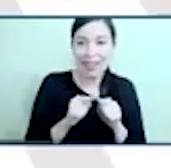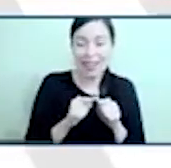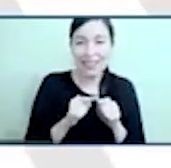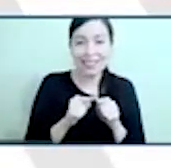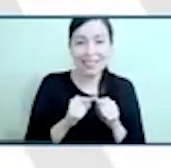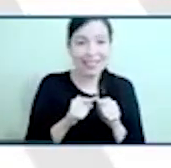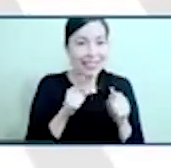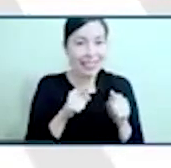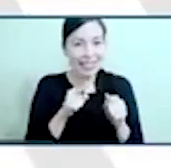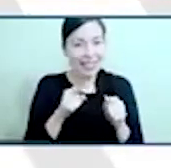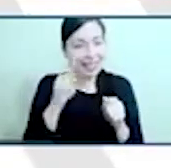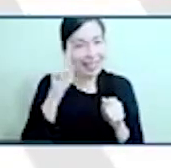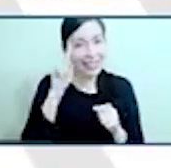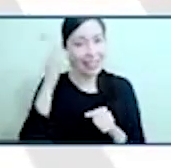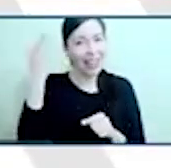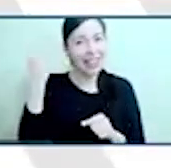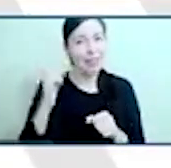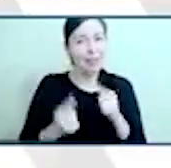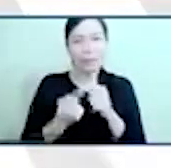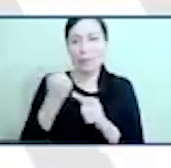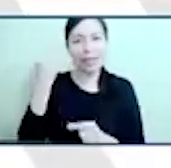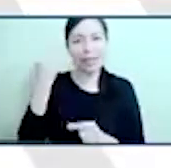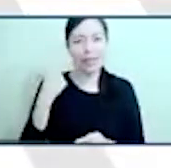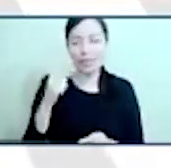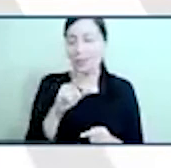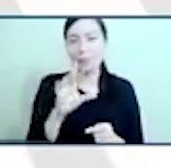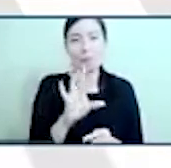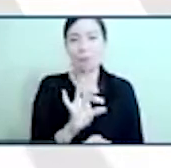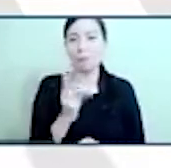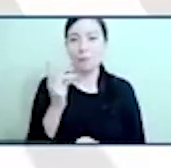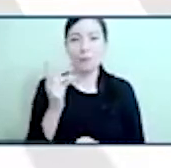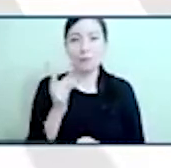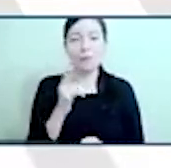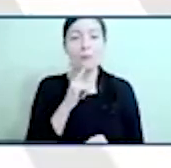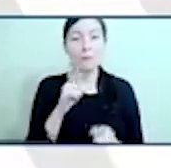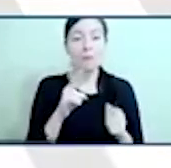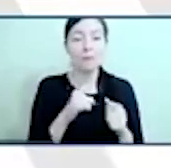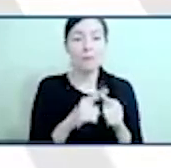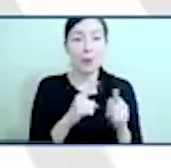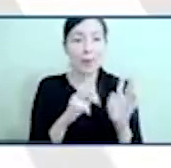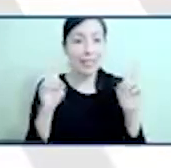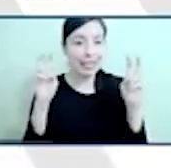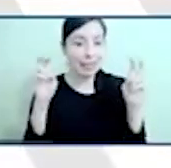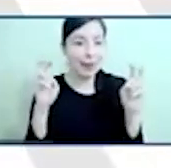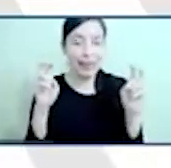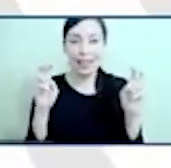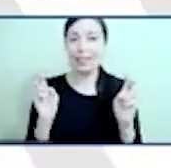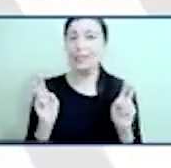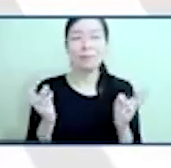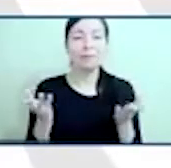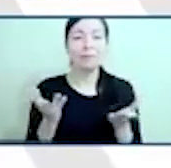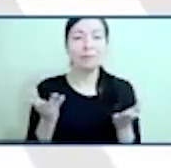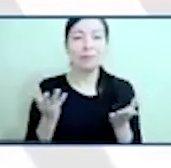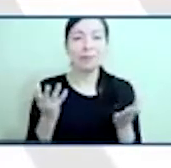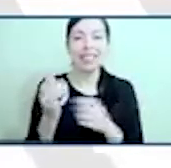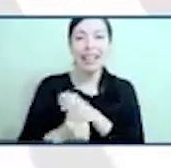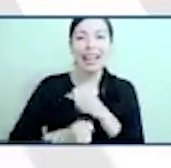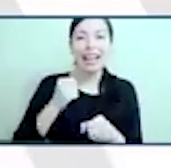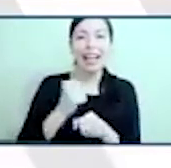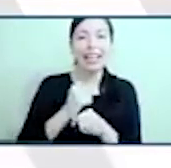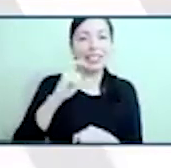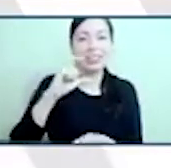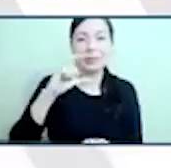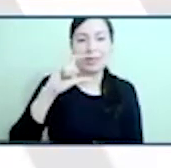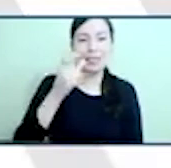que fueron de las primeras que tuve, en las cuales se menciona algo que es el Año Geofísico